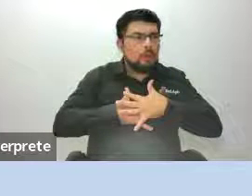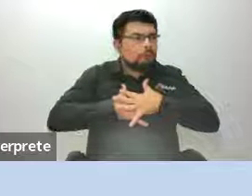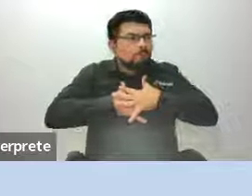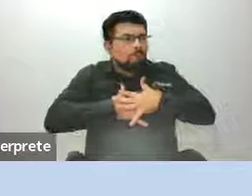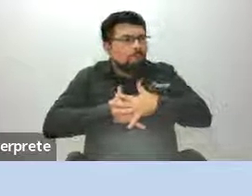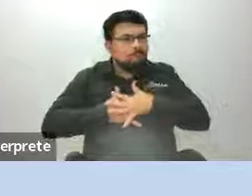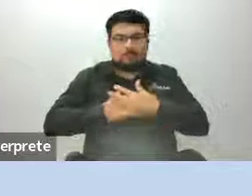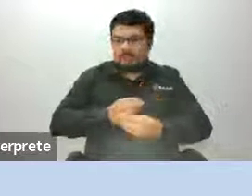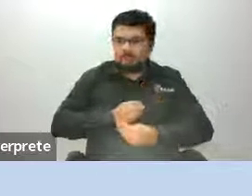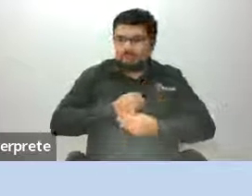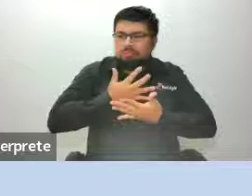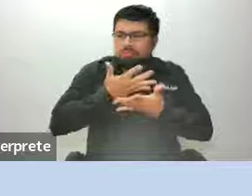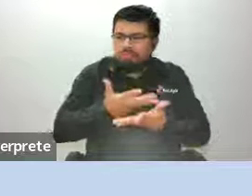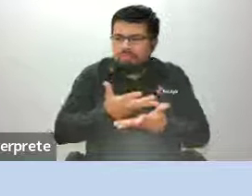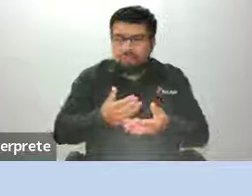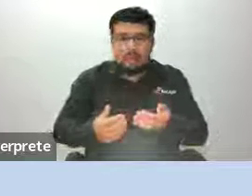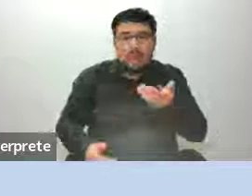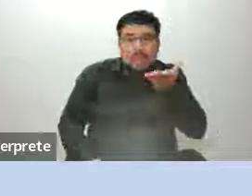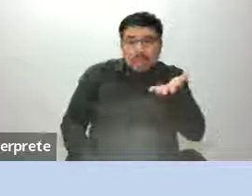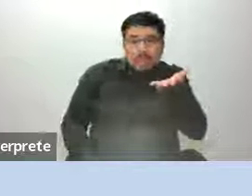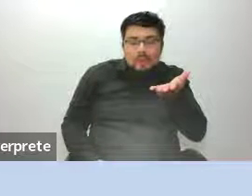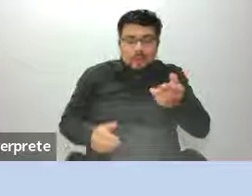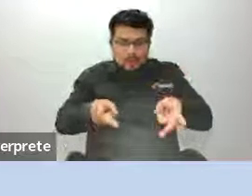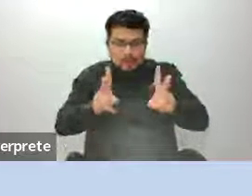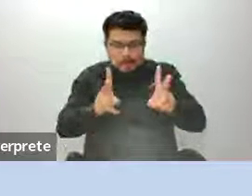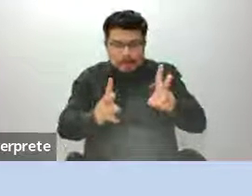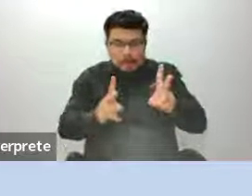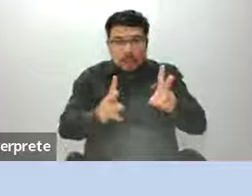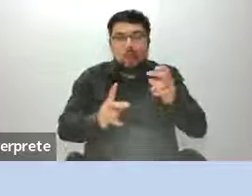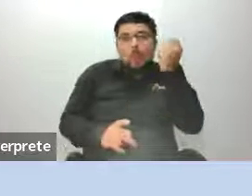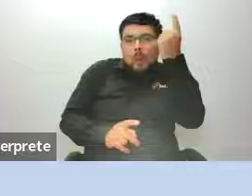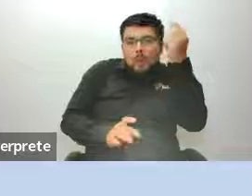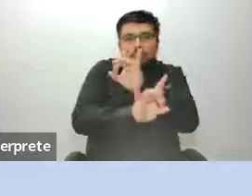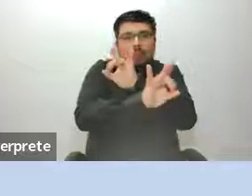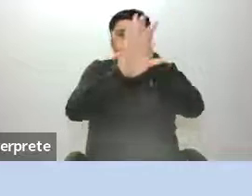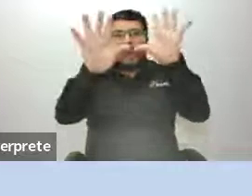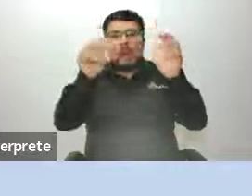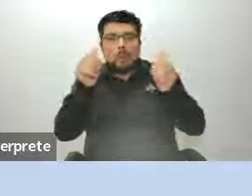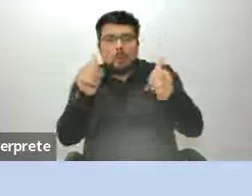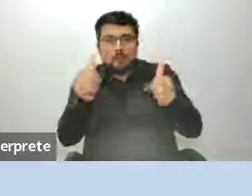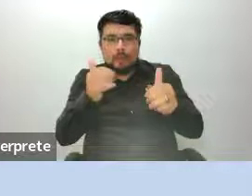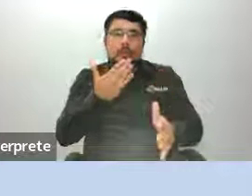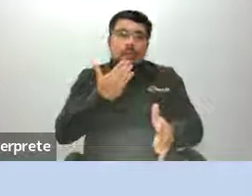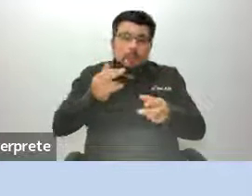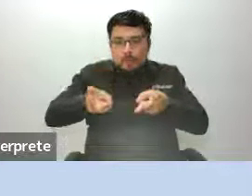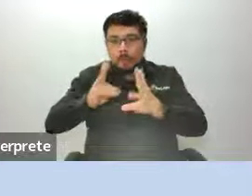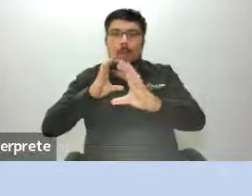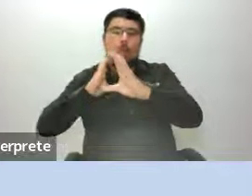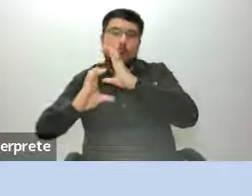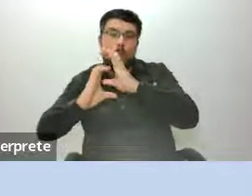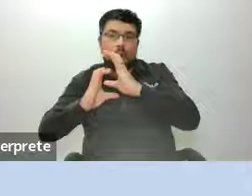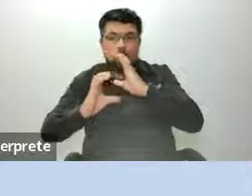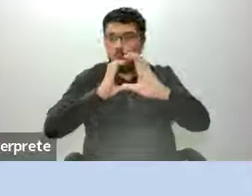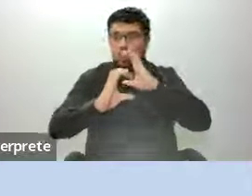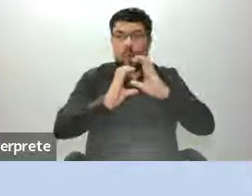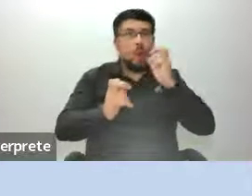y eso nos permite una mayor comprensión y nos permite la posibilidad de comunicar lo que vemos, comunicar lo